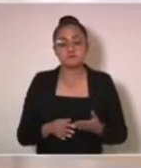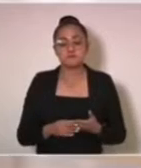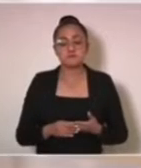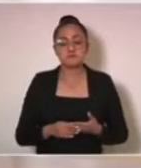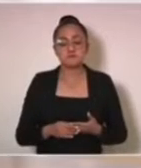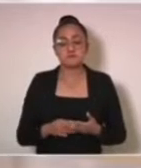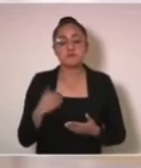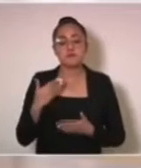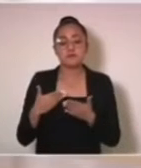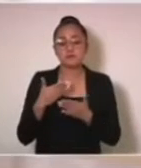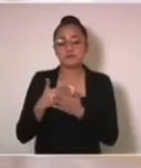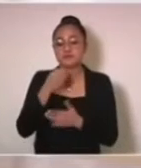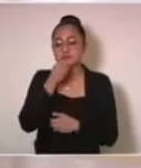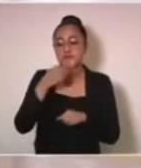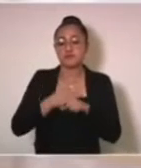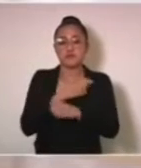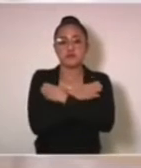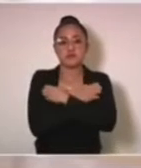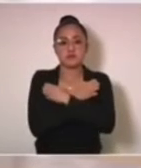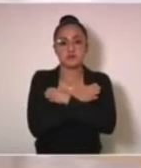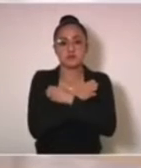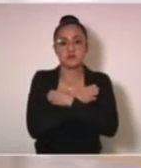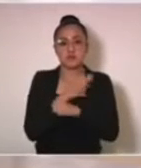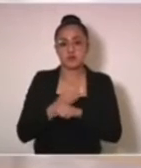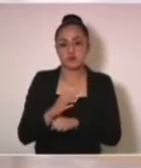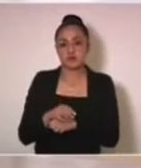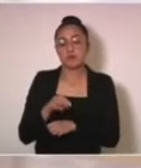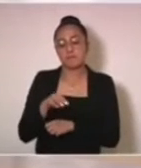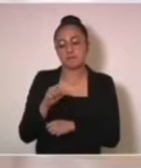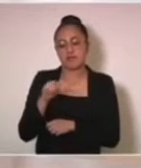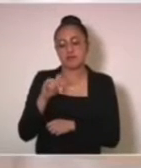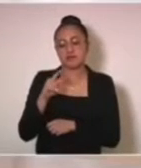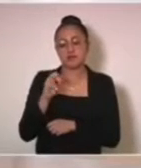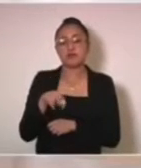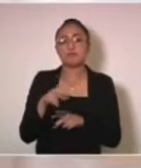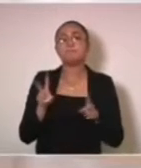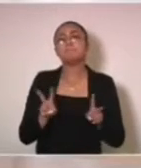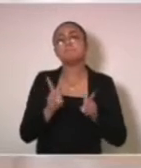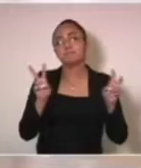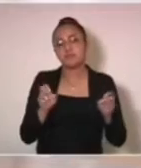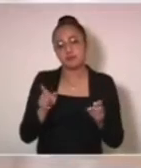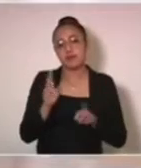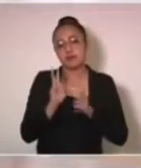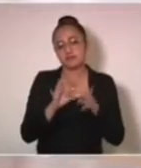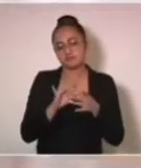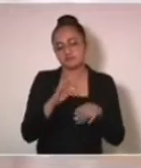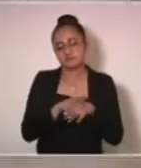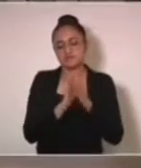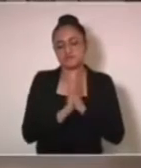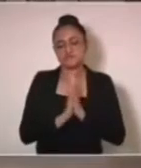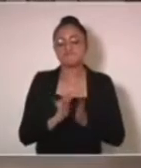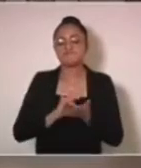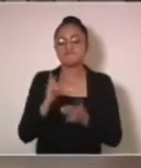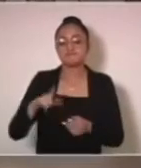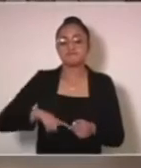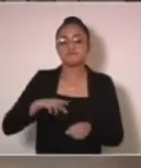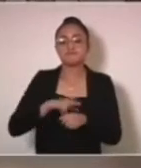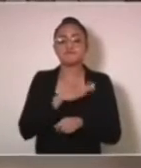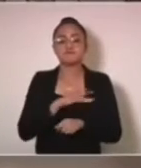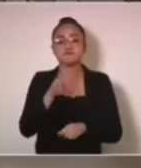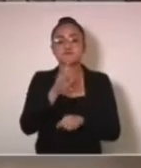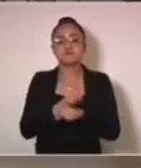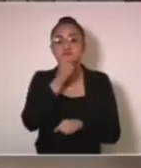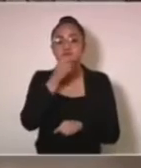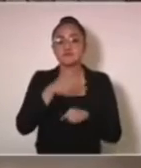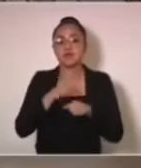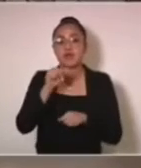le pedí al secretario de Educación nos hablara de este tema. Adelante, Melitón. Gracias, gobernador. Buenos días,